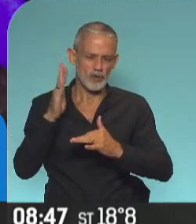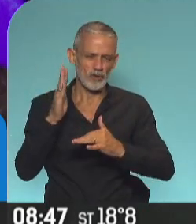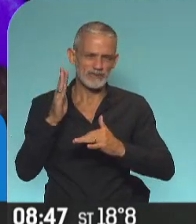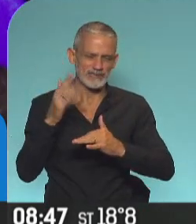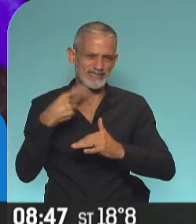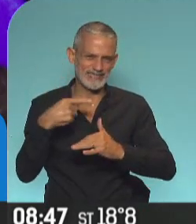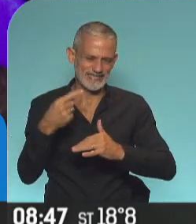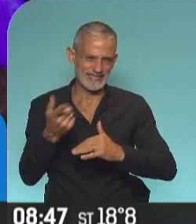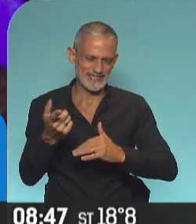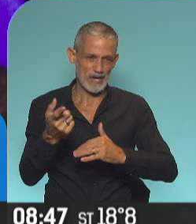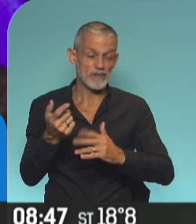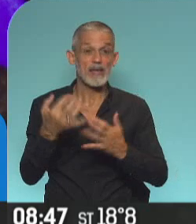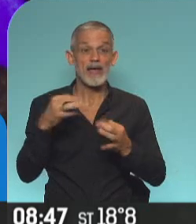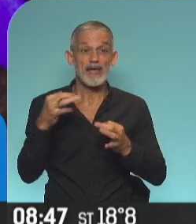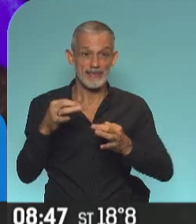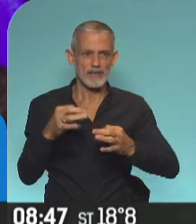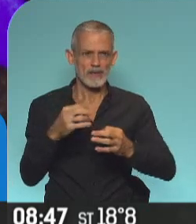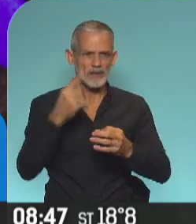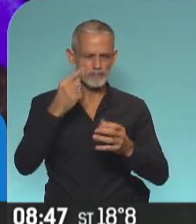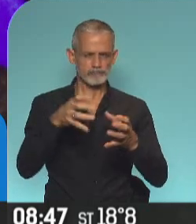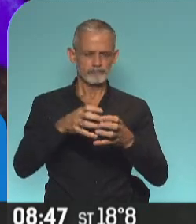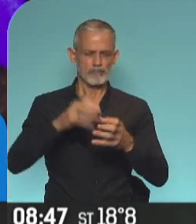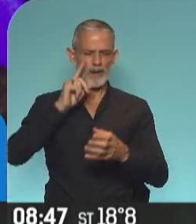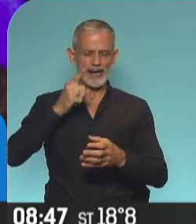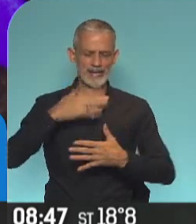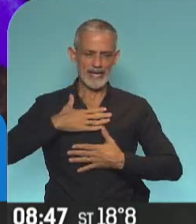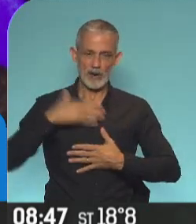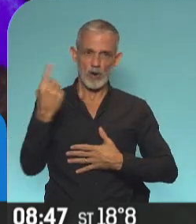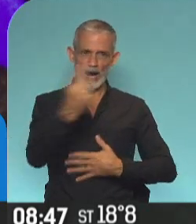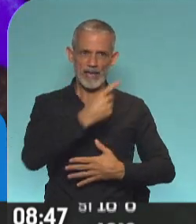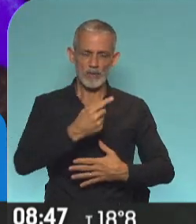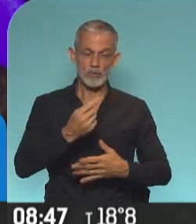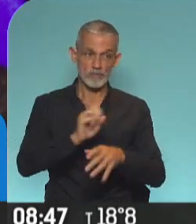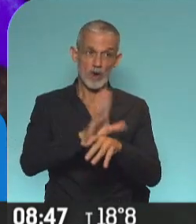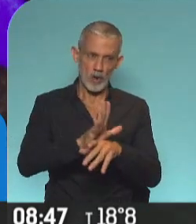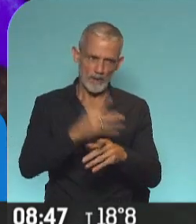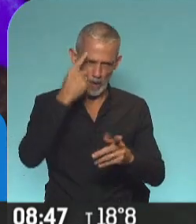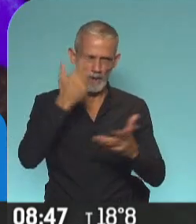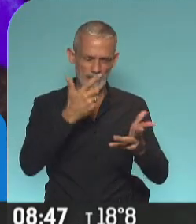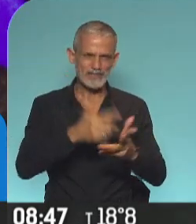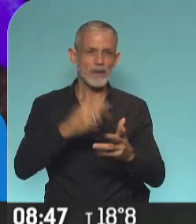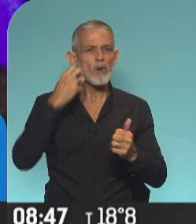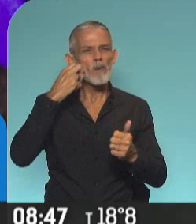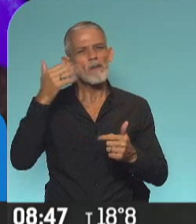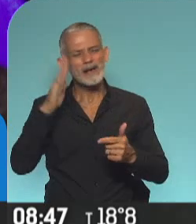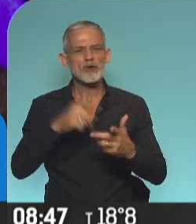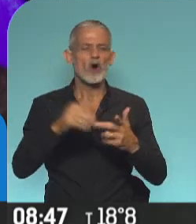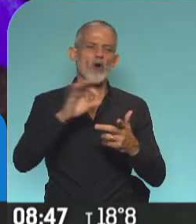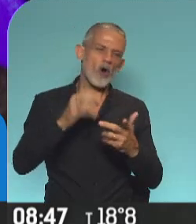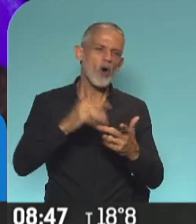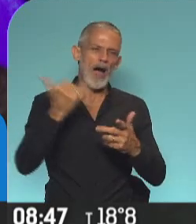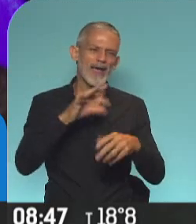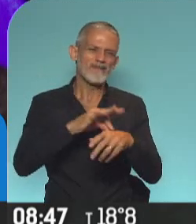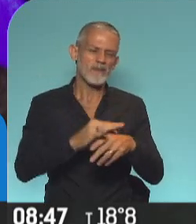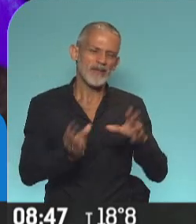es tratar de estratificar o pensar el riesgo así como se piensa el riesgo en coronavirus la gente mayor la gente con comorbilidades